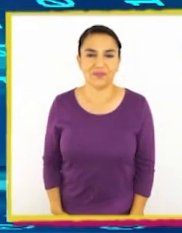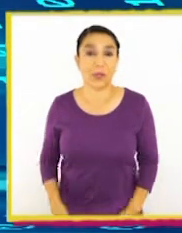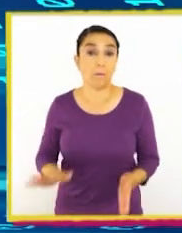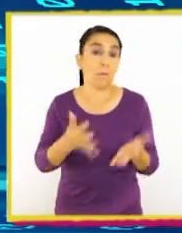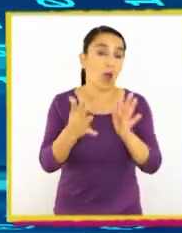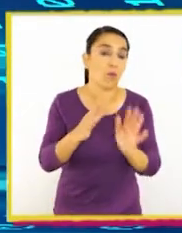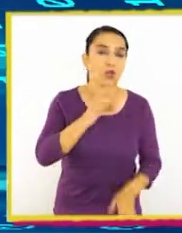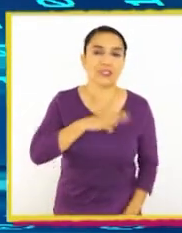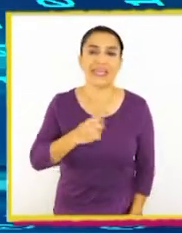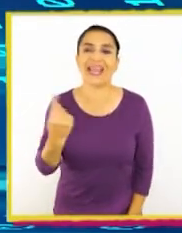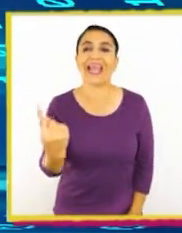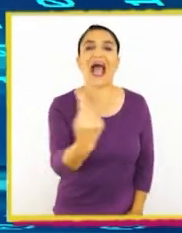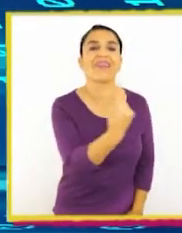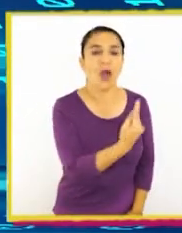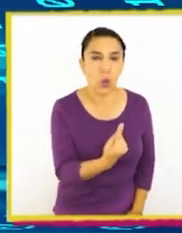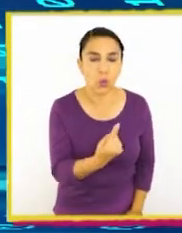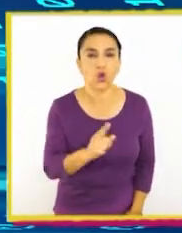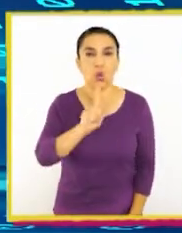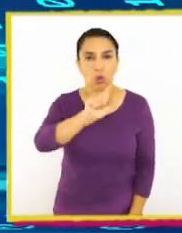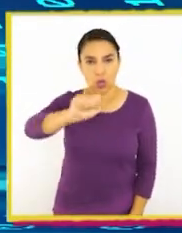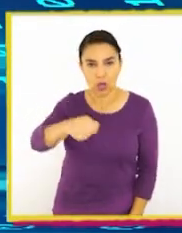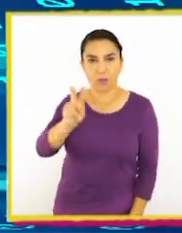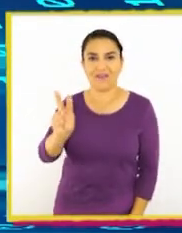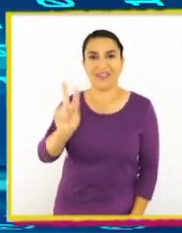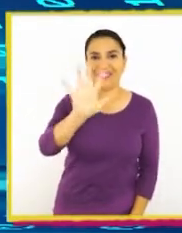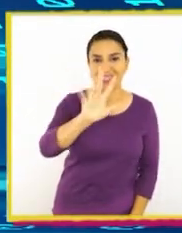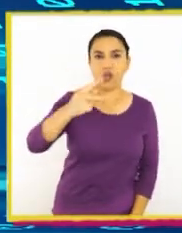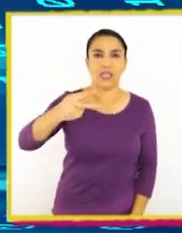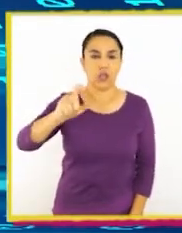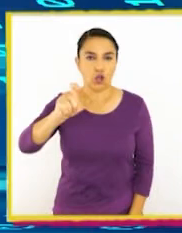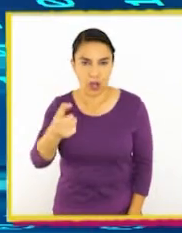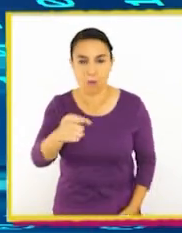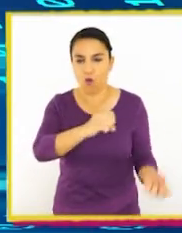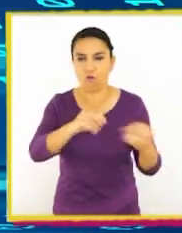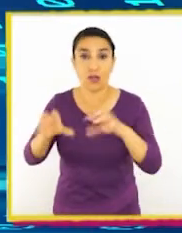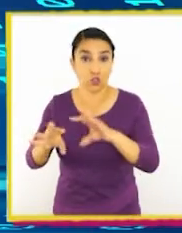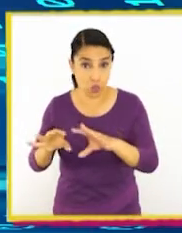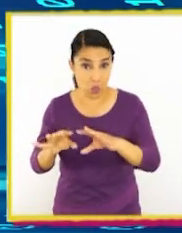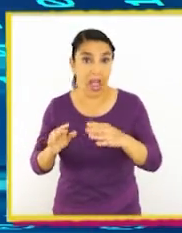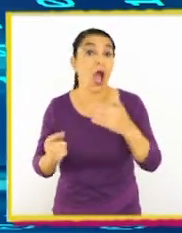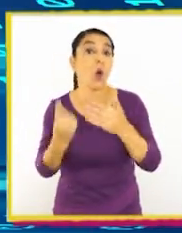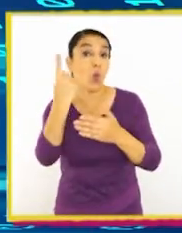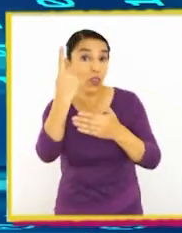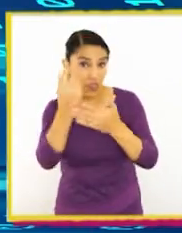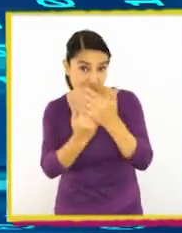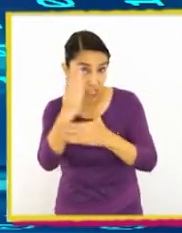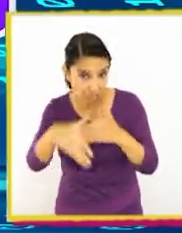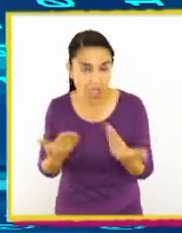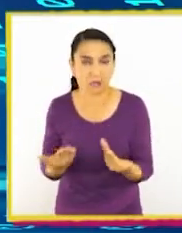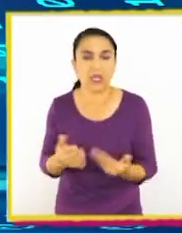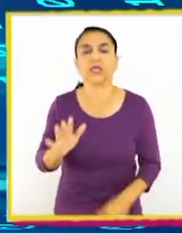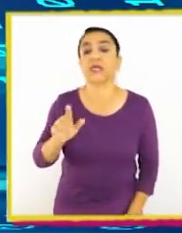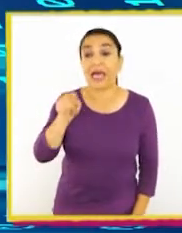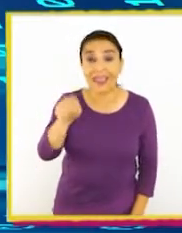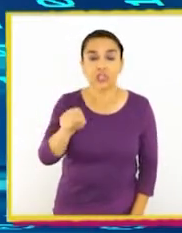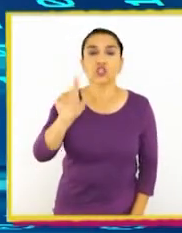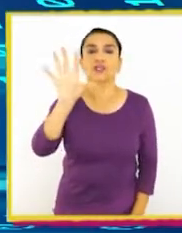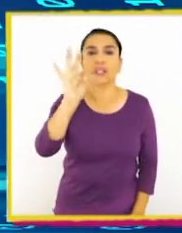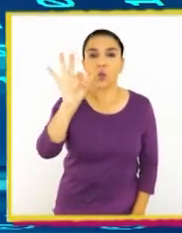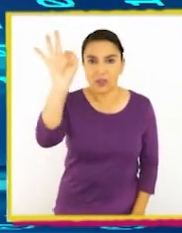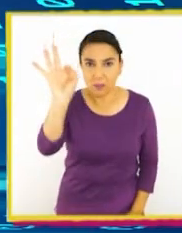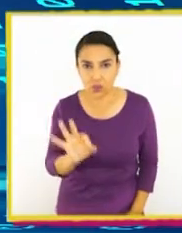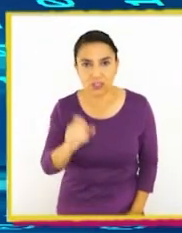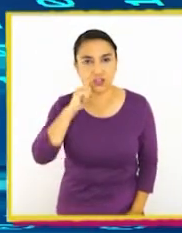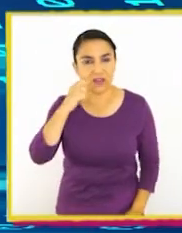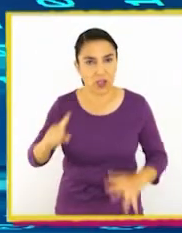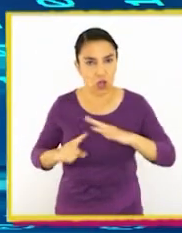Se estima que en Chile cada persona genera 1,25 kilogramos de desechos al día. De estos, un 50% corresponde a